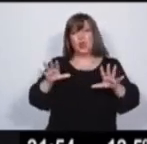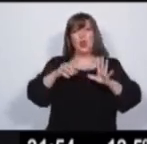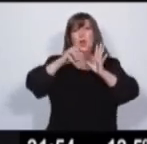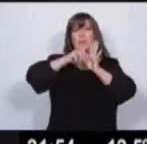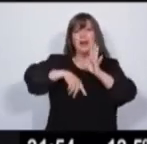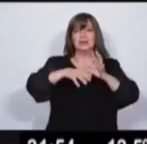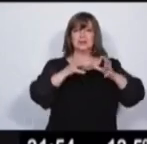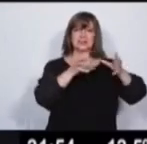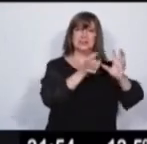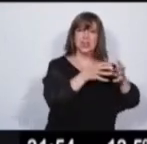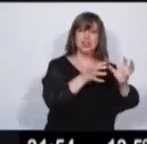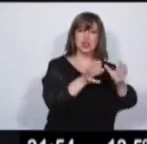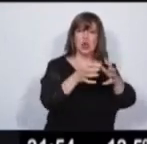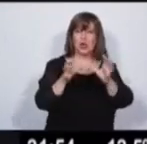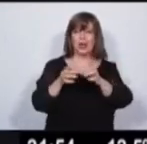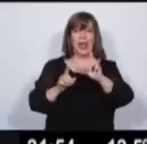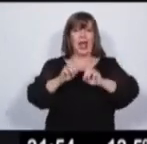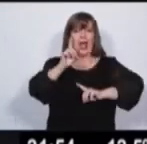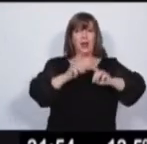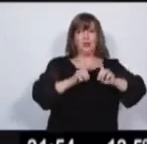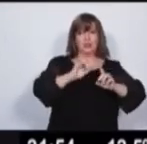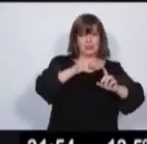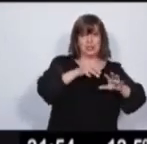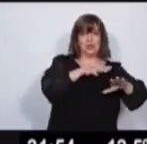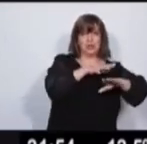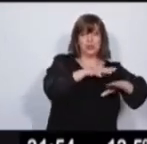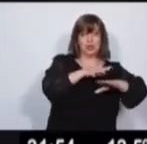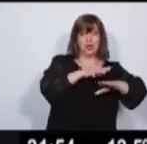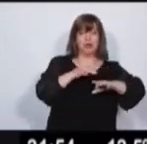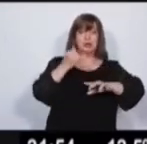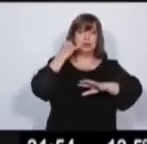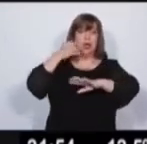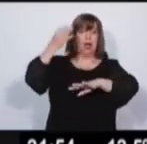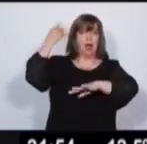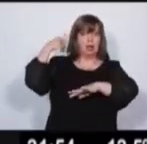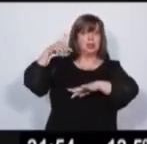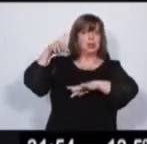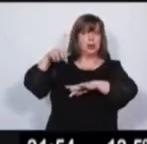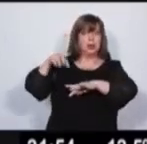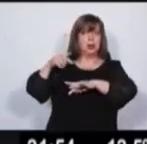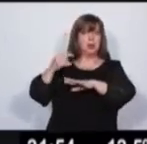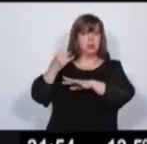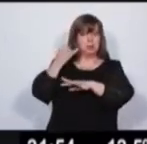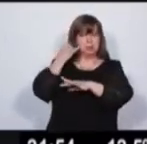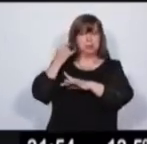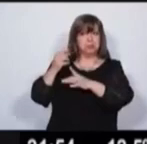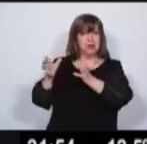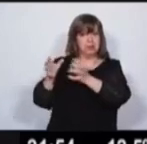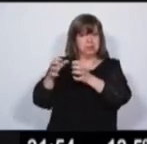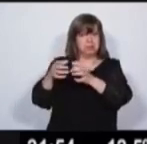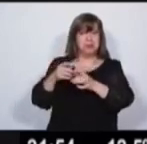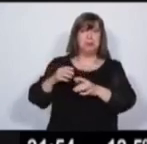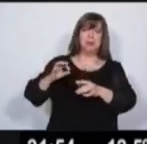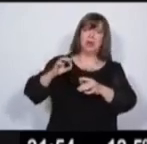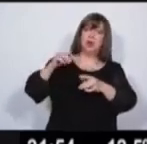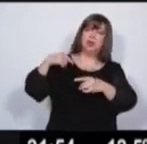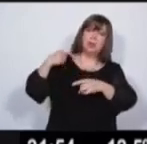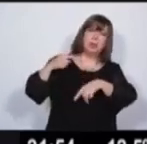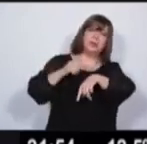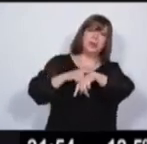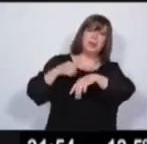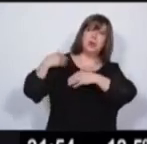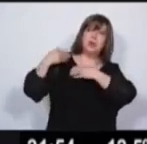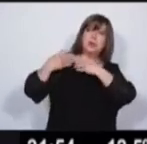planes sectoriales funcionaron algunos en alguna época los pebby cuando arrancaron que fueron exitosos pero con el paso del tiempo se termina